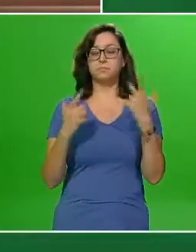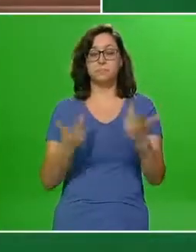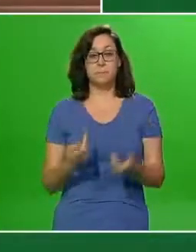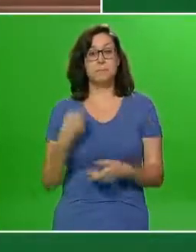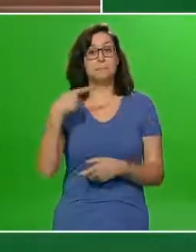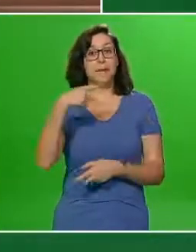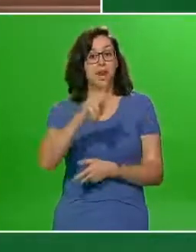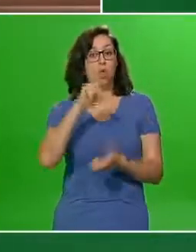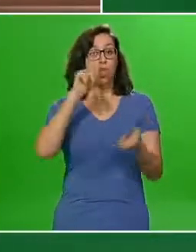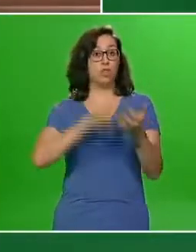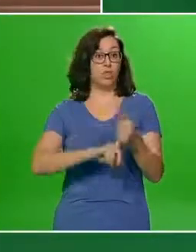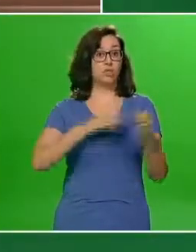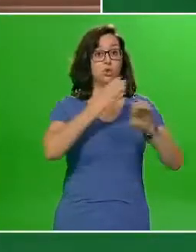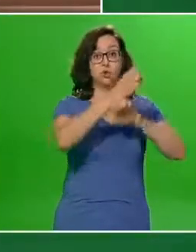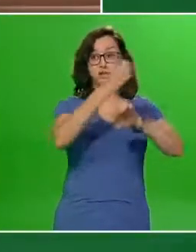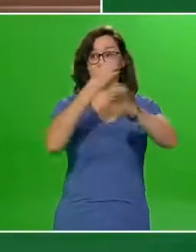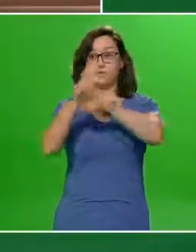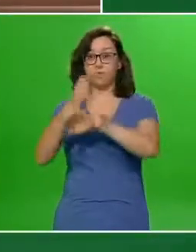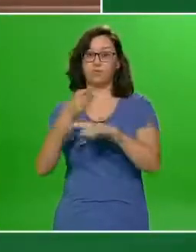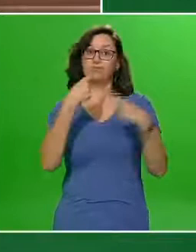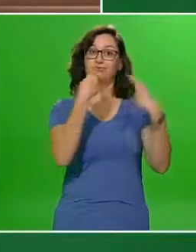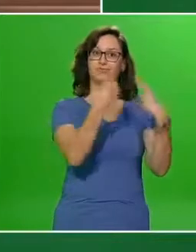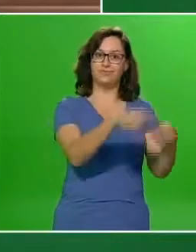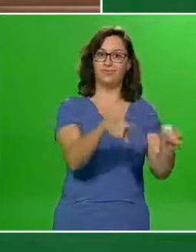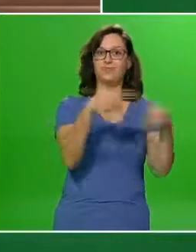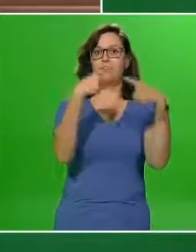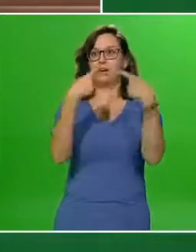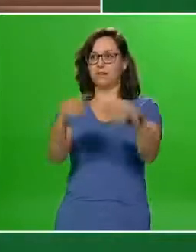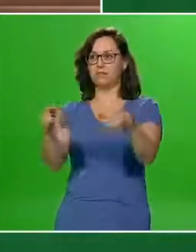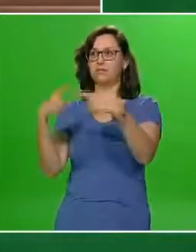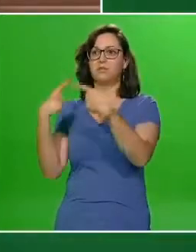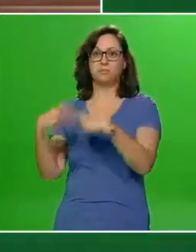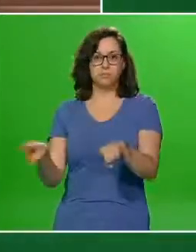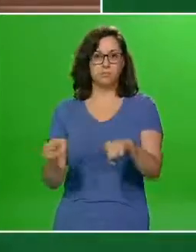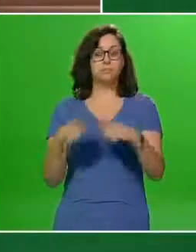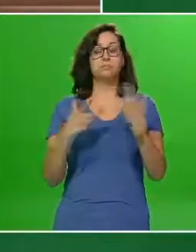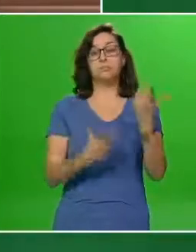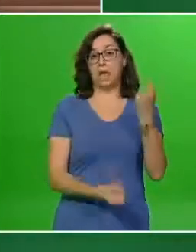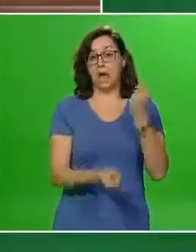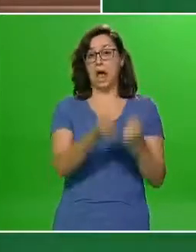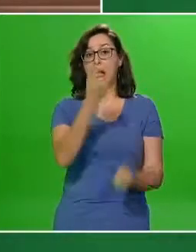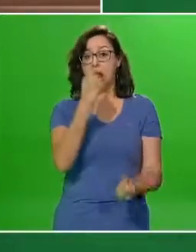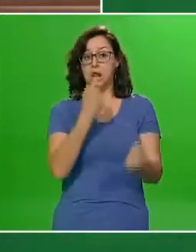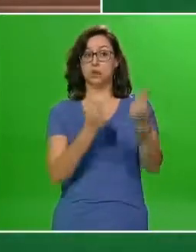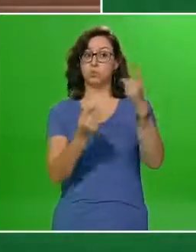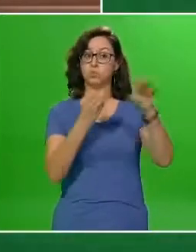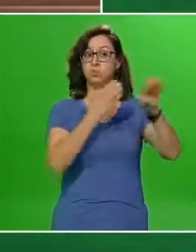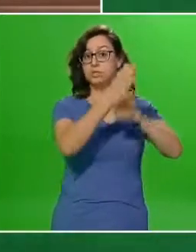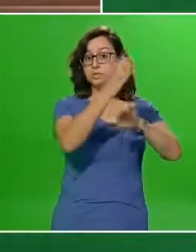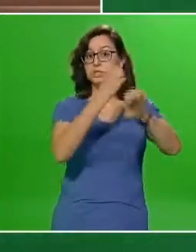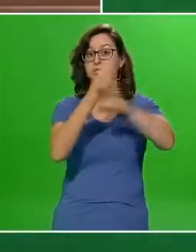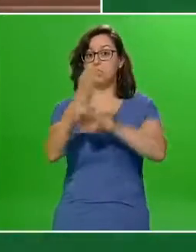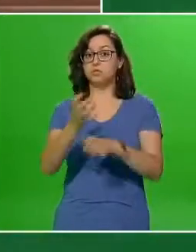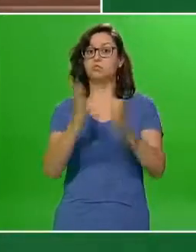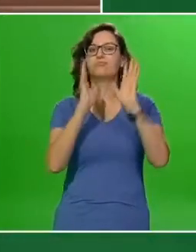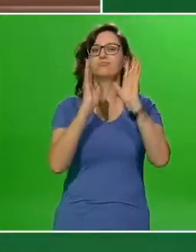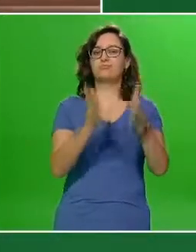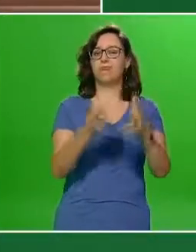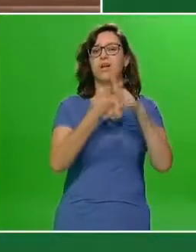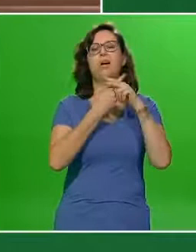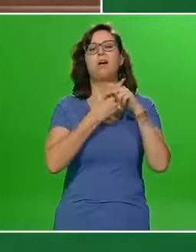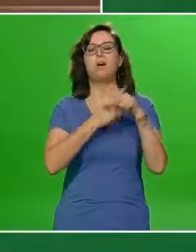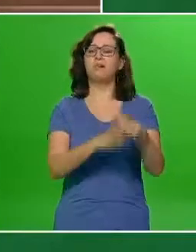comportan de manera heterogénea. Y como también lo hemos mencionado, hay algunas entidades federativas que ya tienen